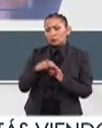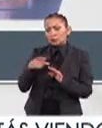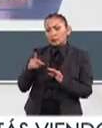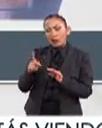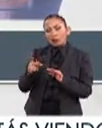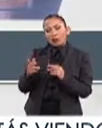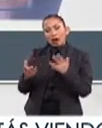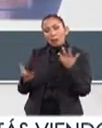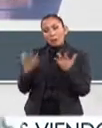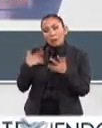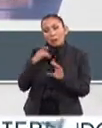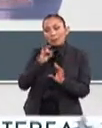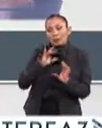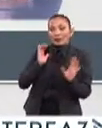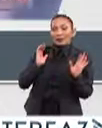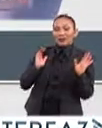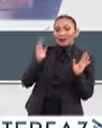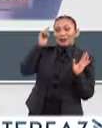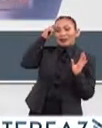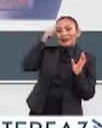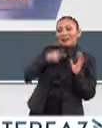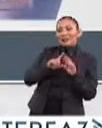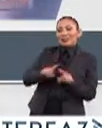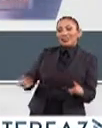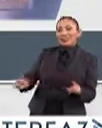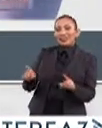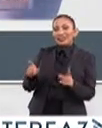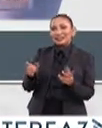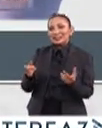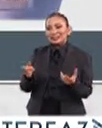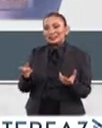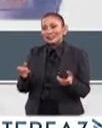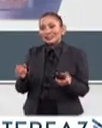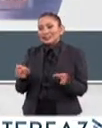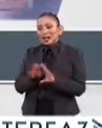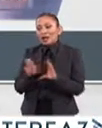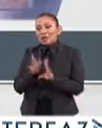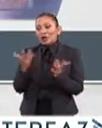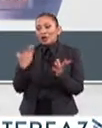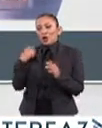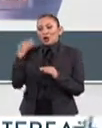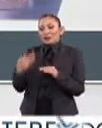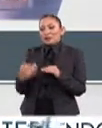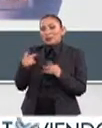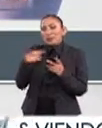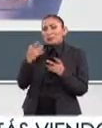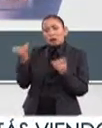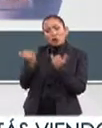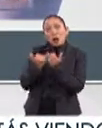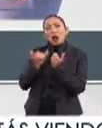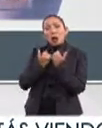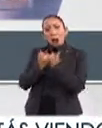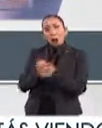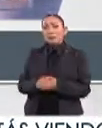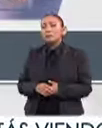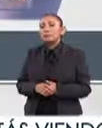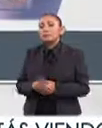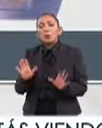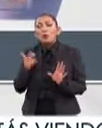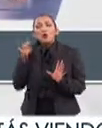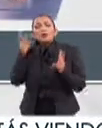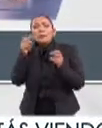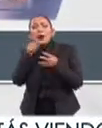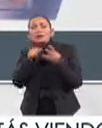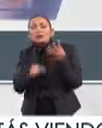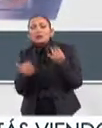veces nos da miedo, pensamos que son diferentes o que no nos van a aceptar, pero todos somos iguales. ¿Cómo en qué